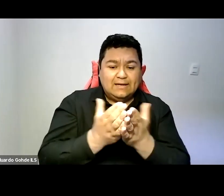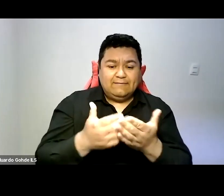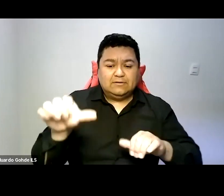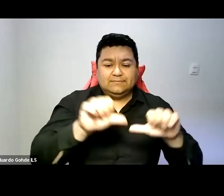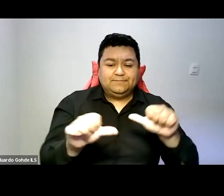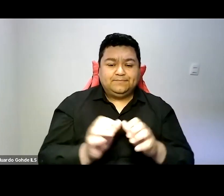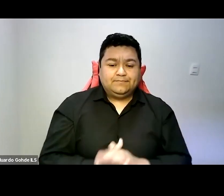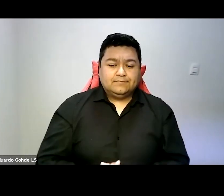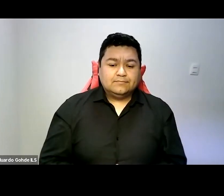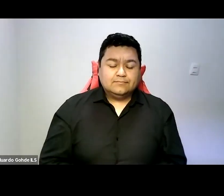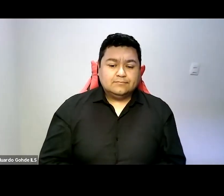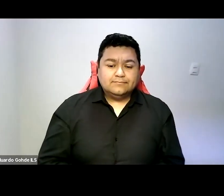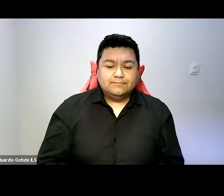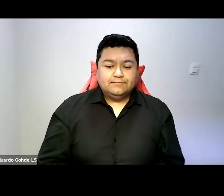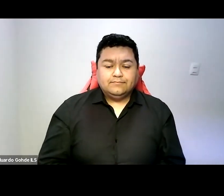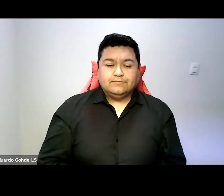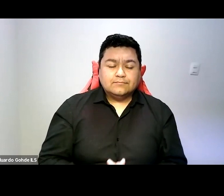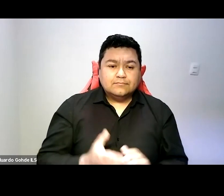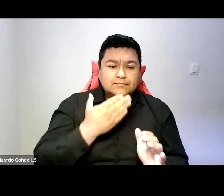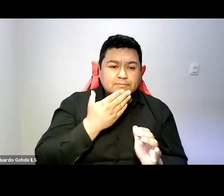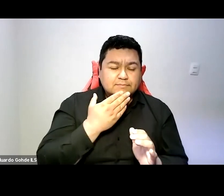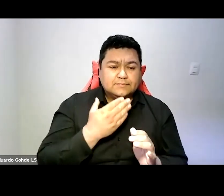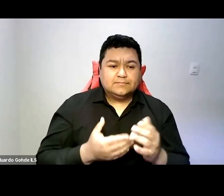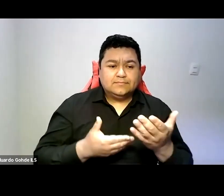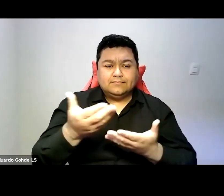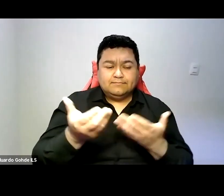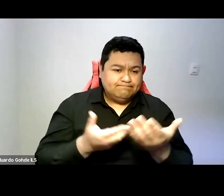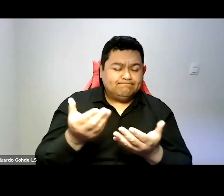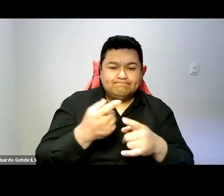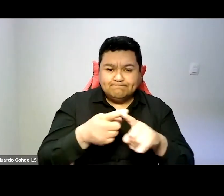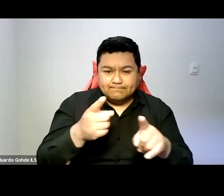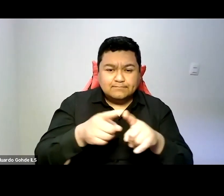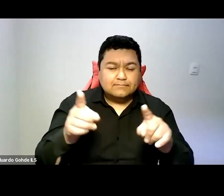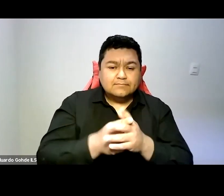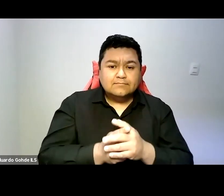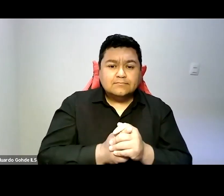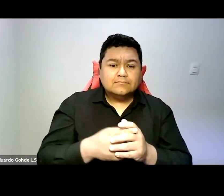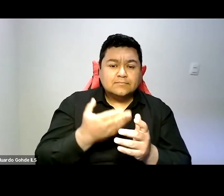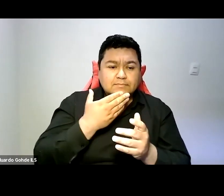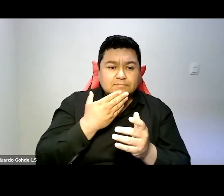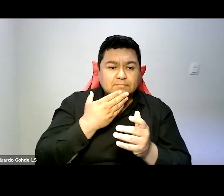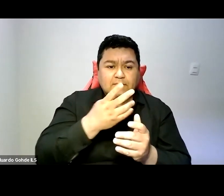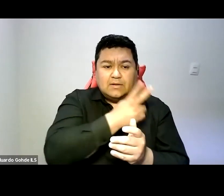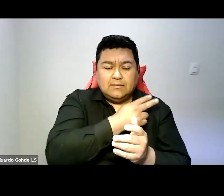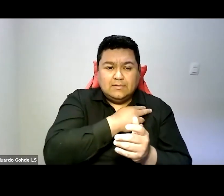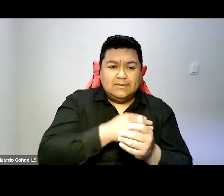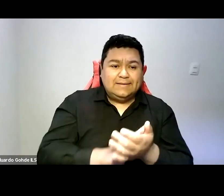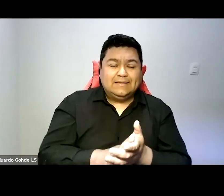y ha conducido también ciclos televisivos, colabora como columnista en varios medios y dirige la colección Ciencia que